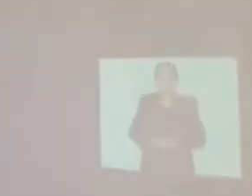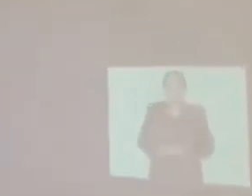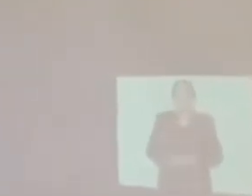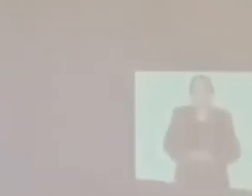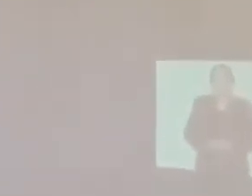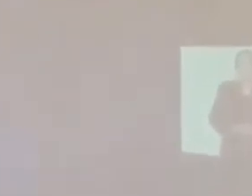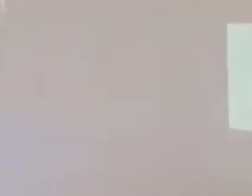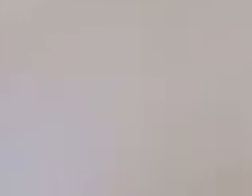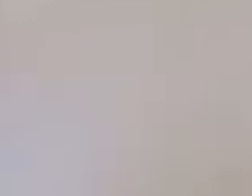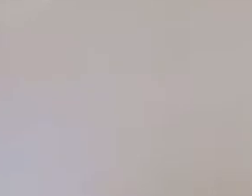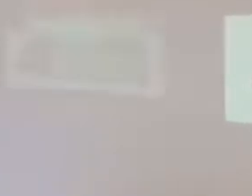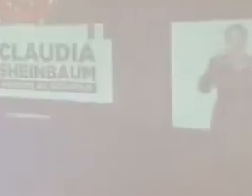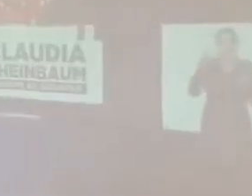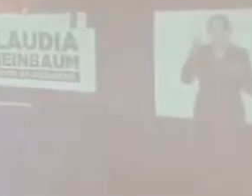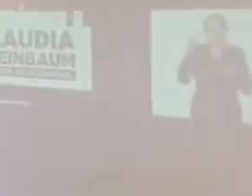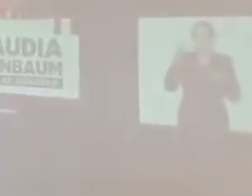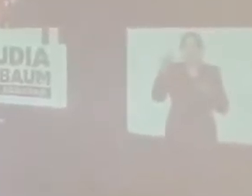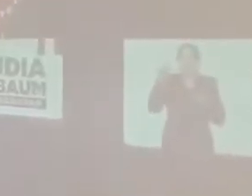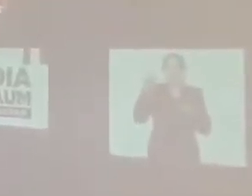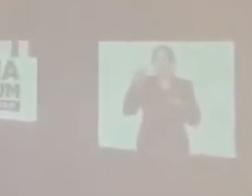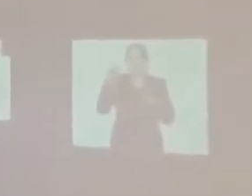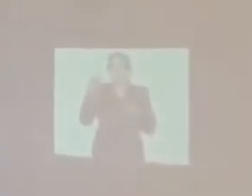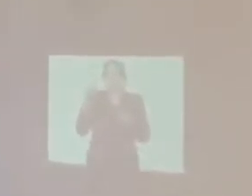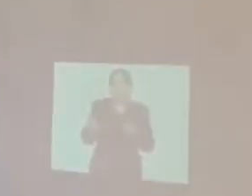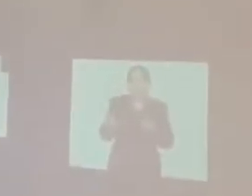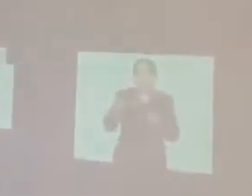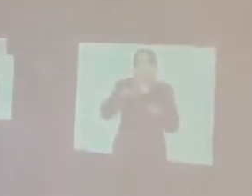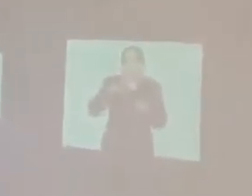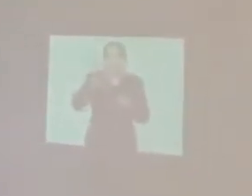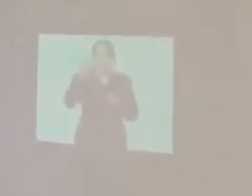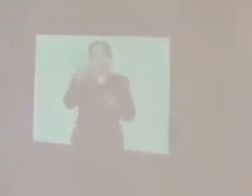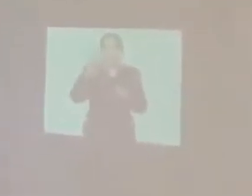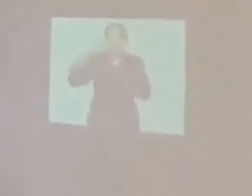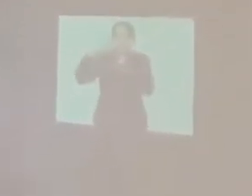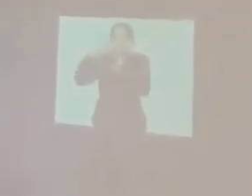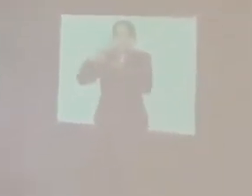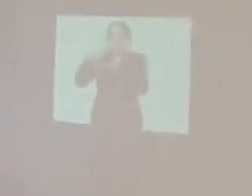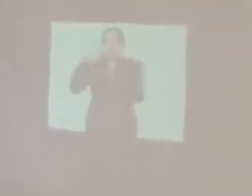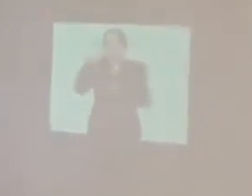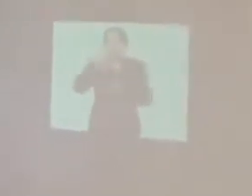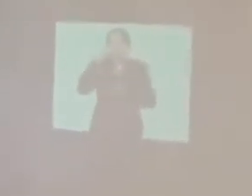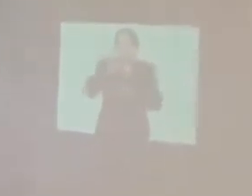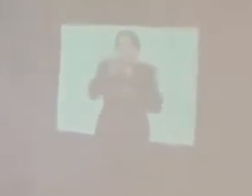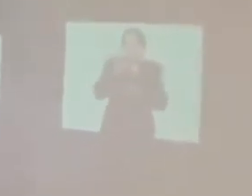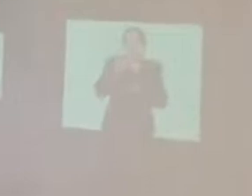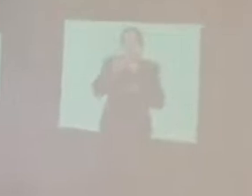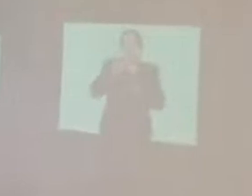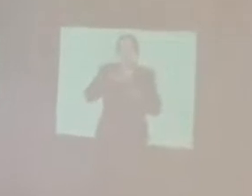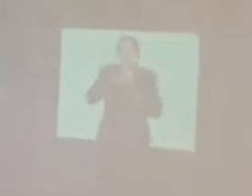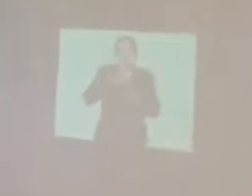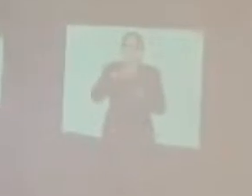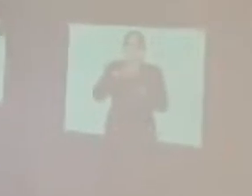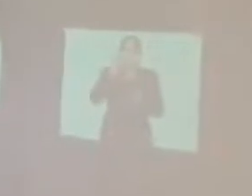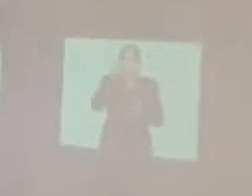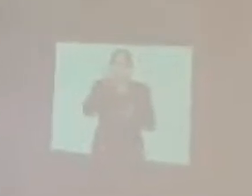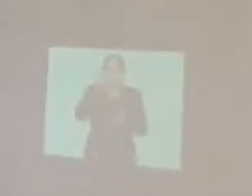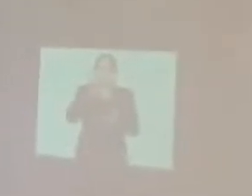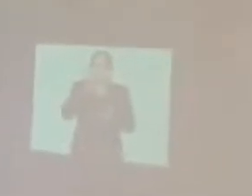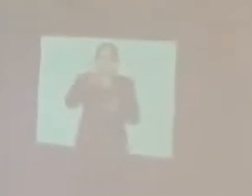La Rosario Castellanos ya tiene 5 campus y 1 en construcción. Y en este momento hay inscritos